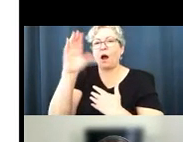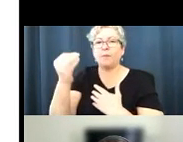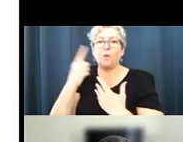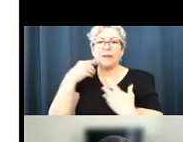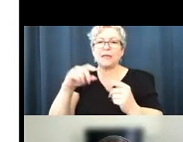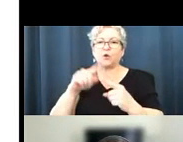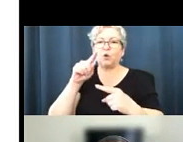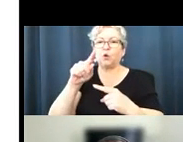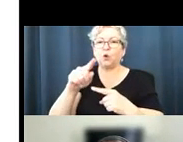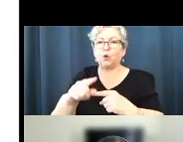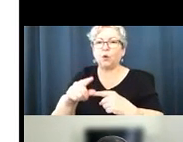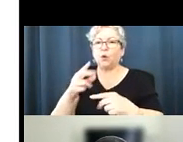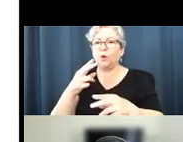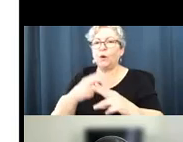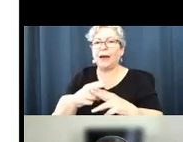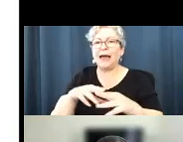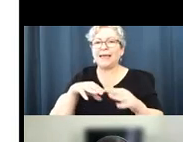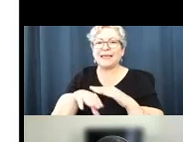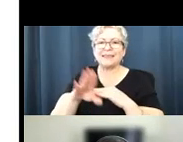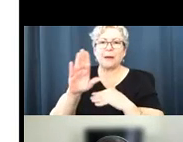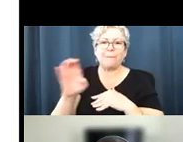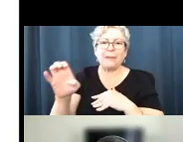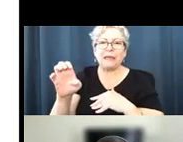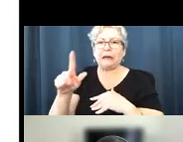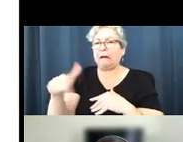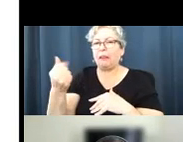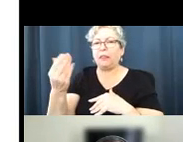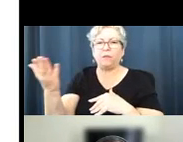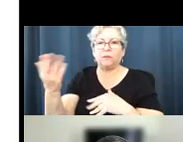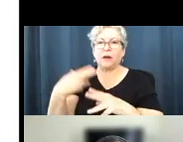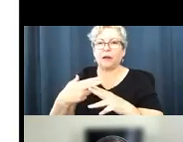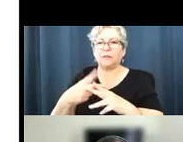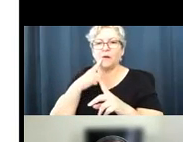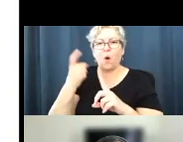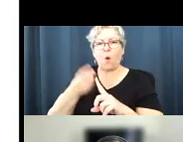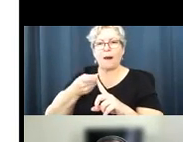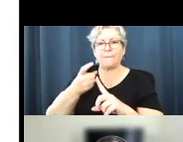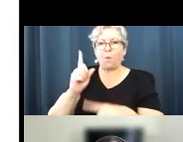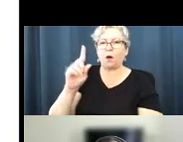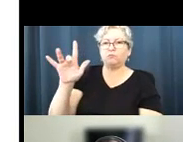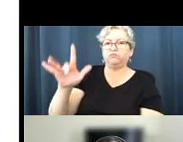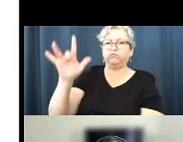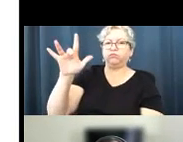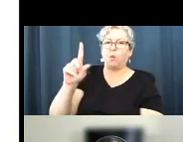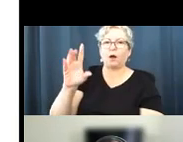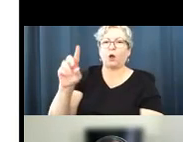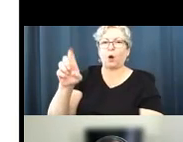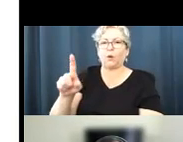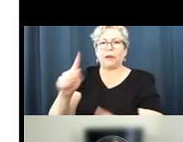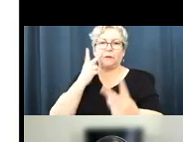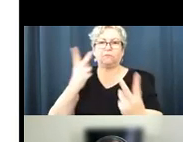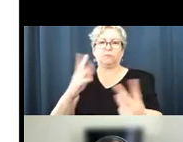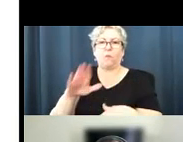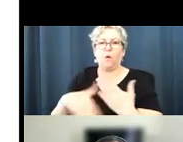una compañía que va a querer vender. Hay unos cuantos. Y es un botón automático. Dice